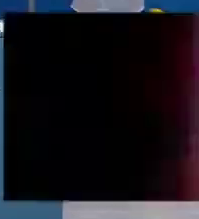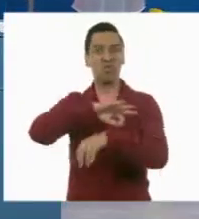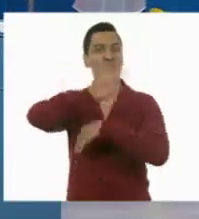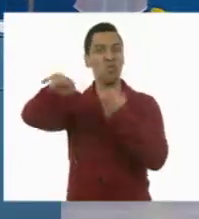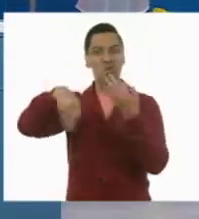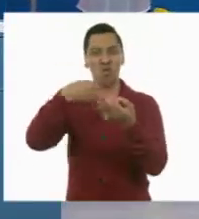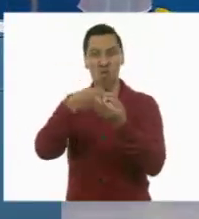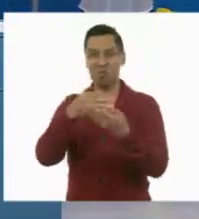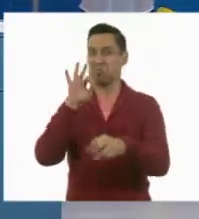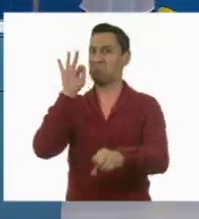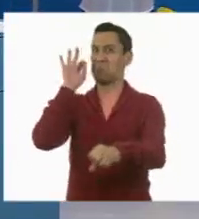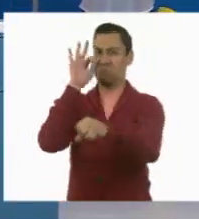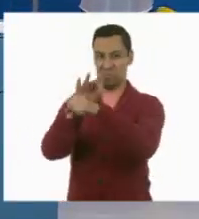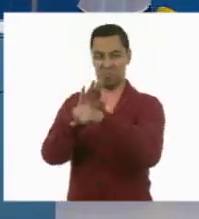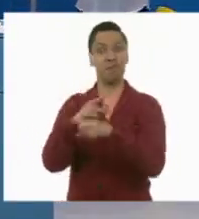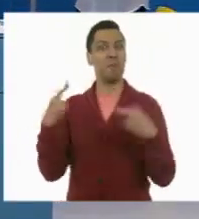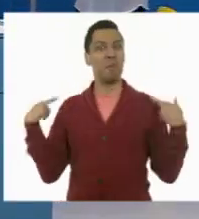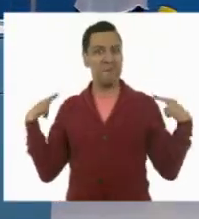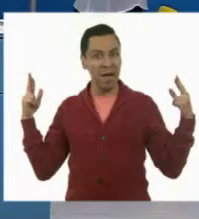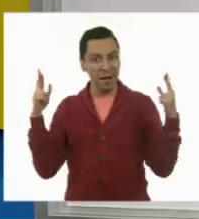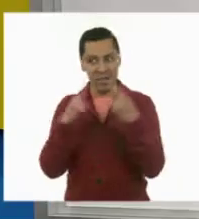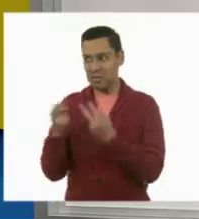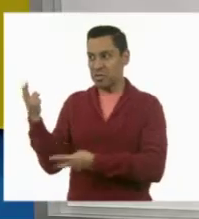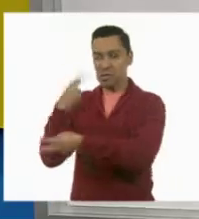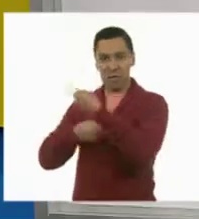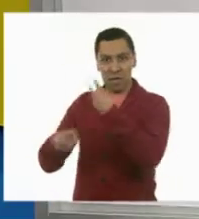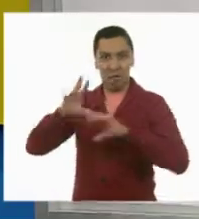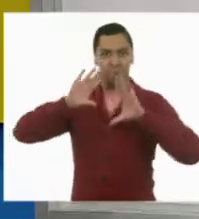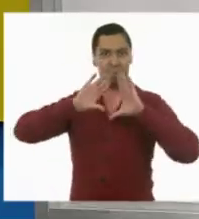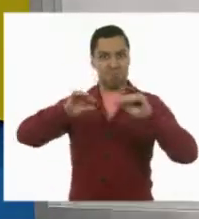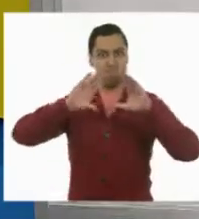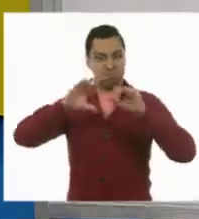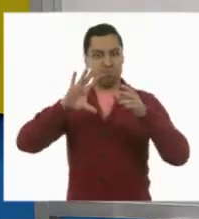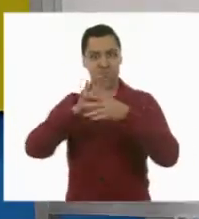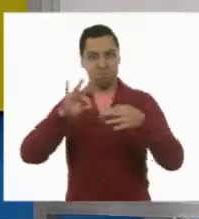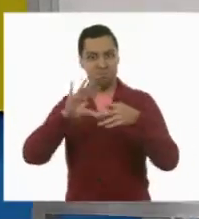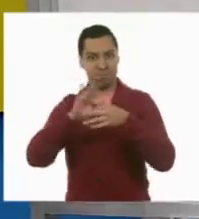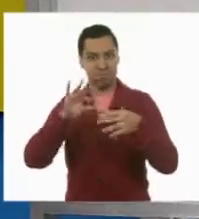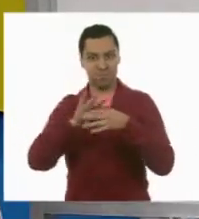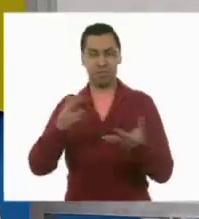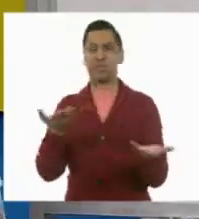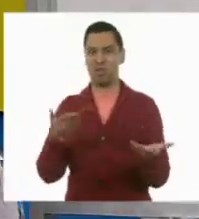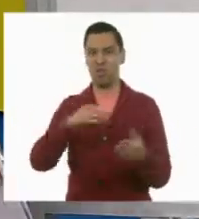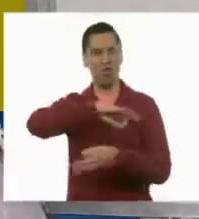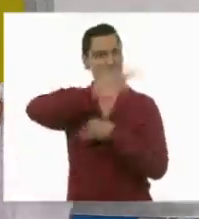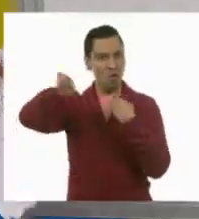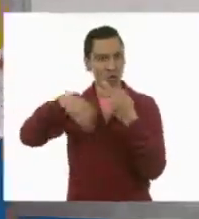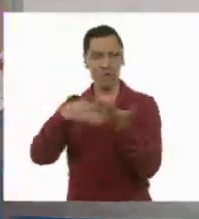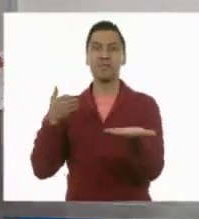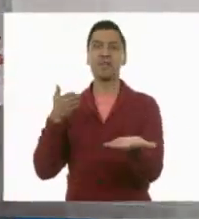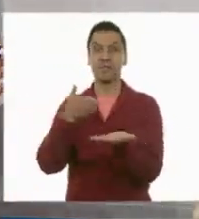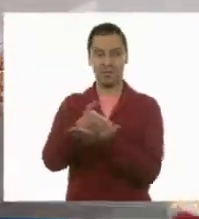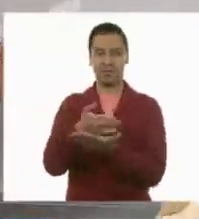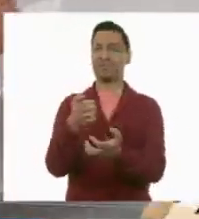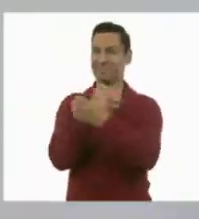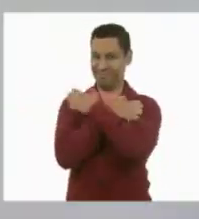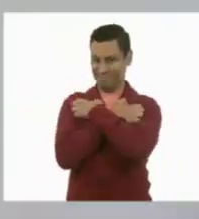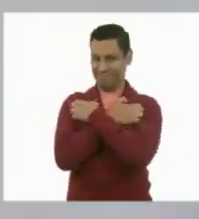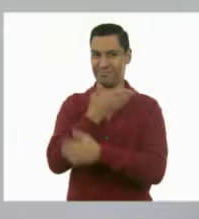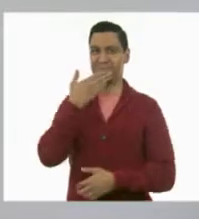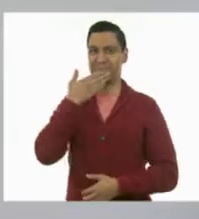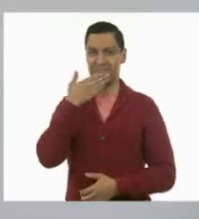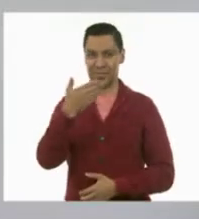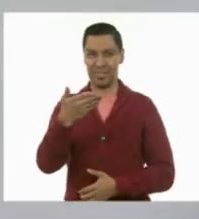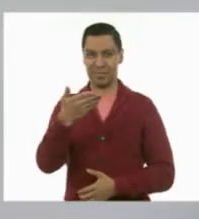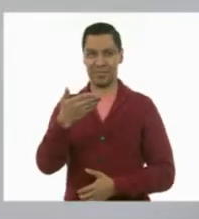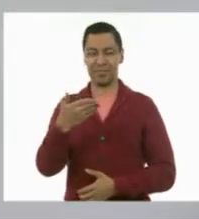maestras están haciendo también un súper trabajo con todos los chicos para que tengan acceso a la educación. Uh-huh. Ahora nos